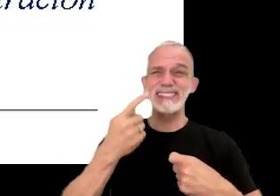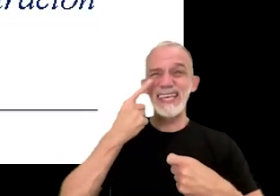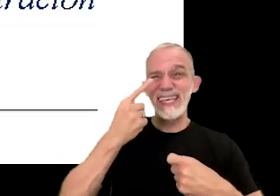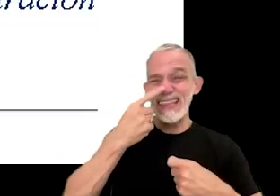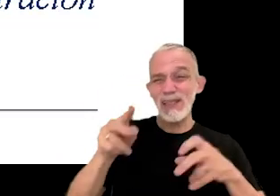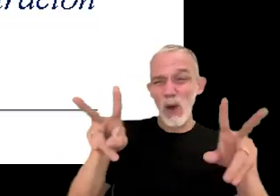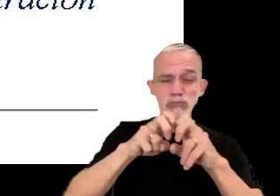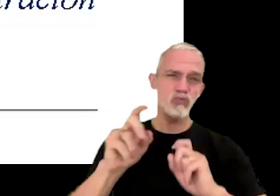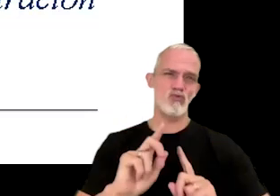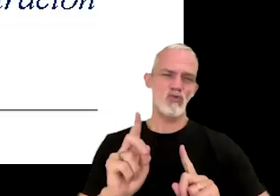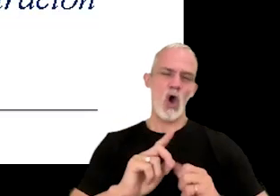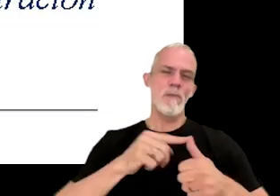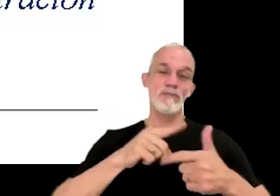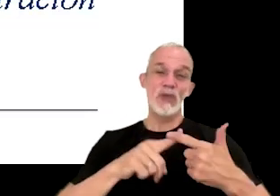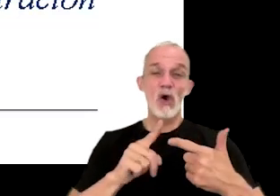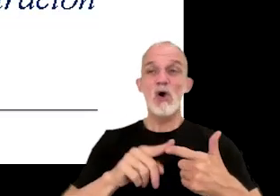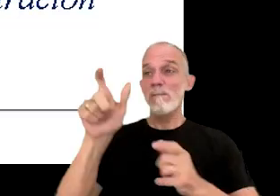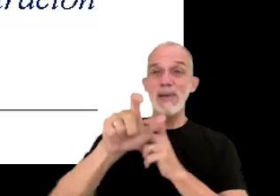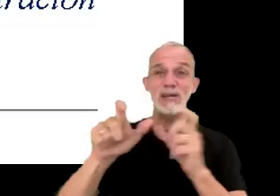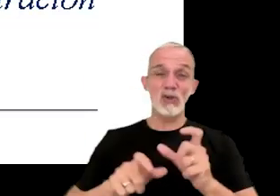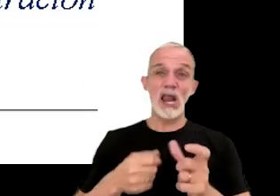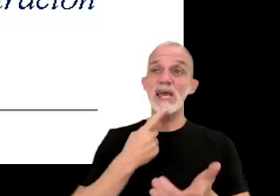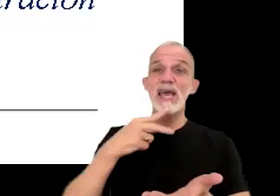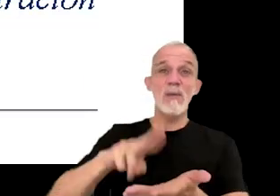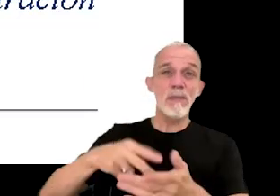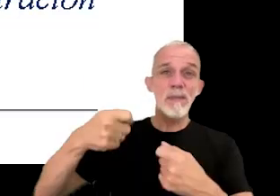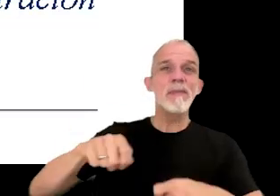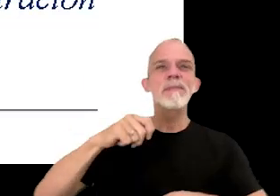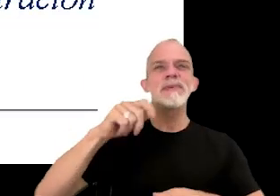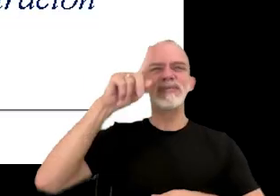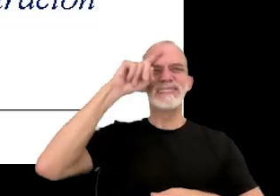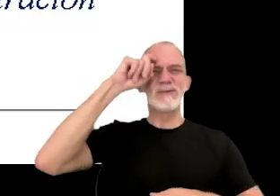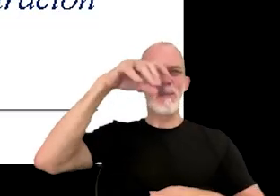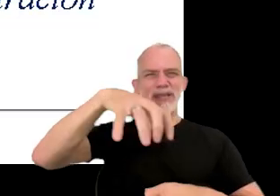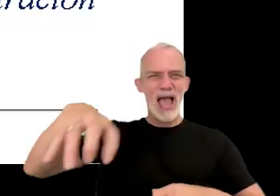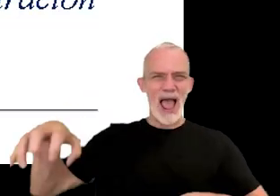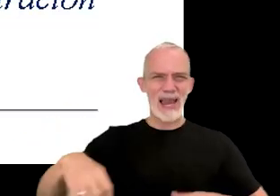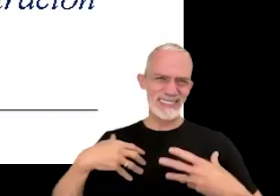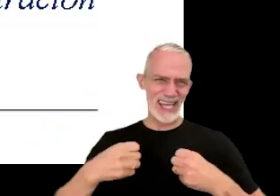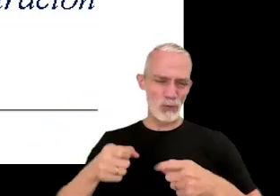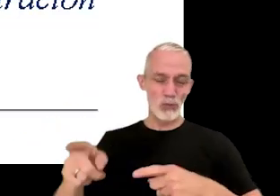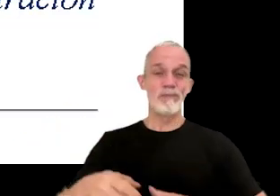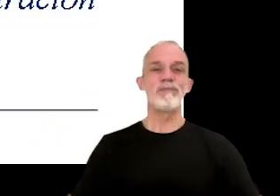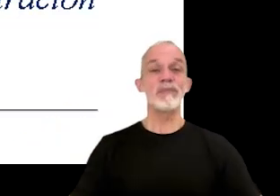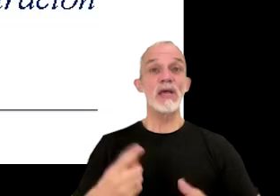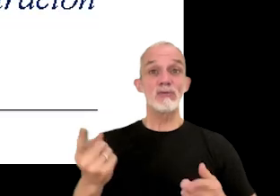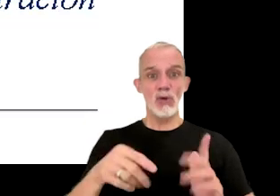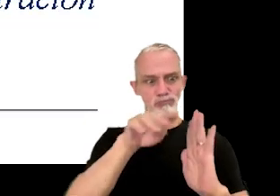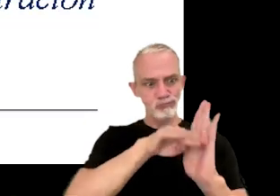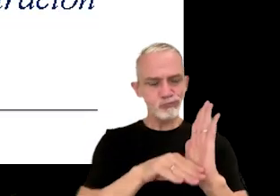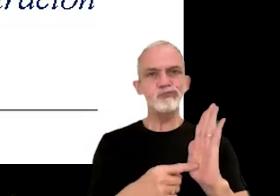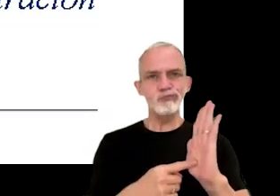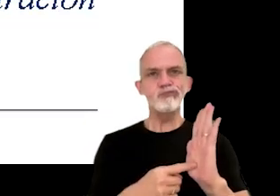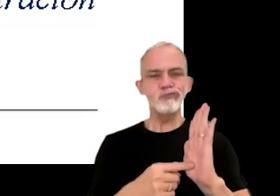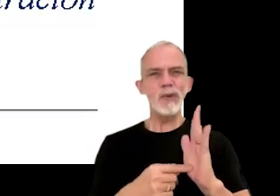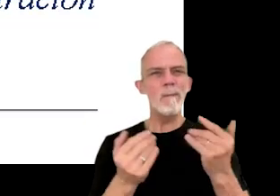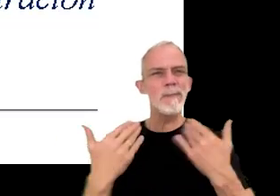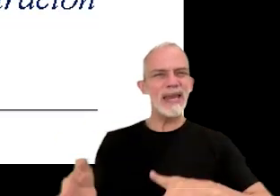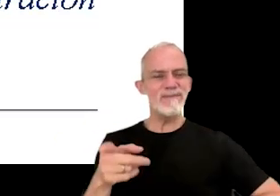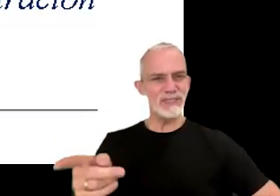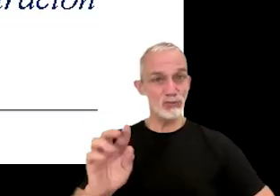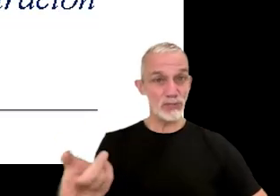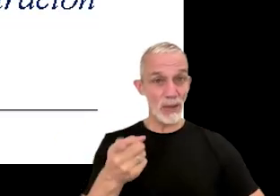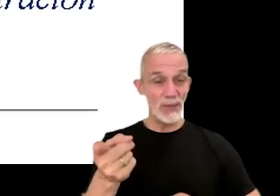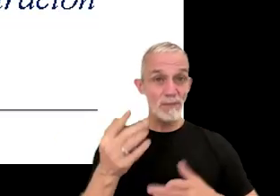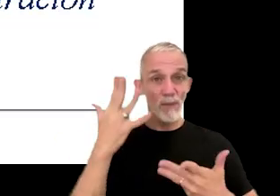y co-contribuyentes del sector de salud. Esta norma extiende el beneficio de